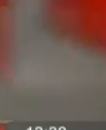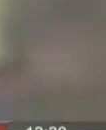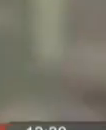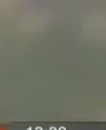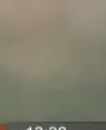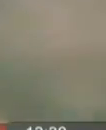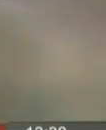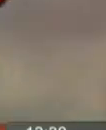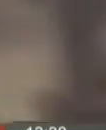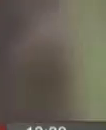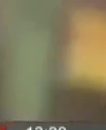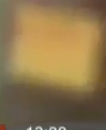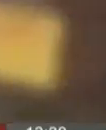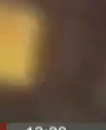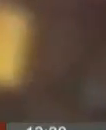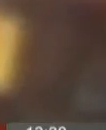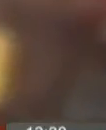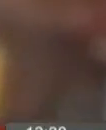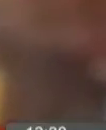770-88444.